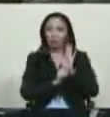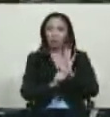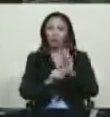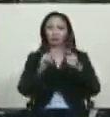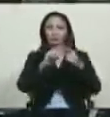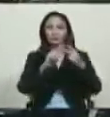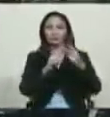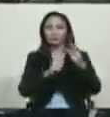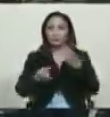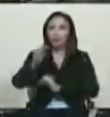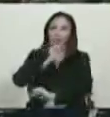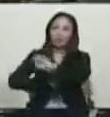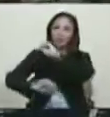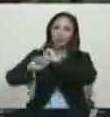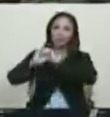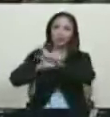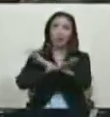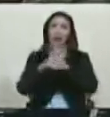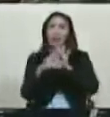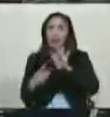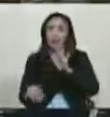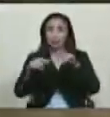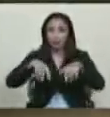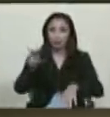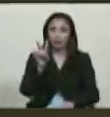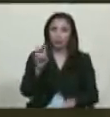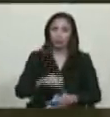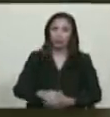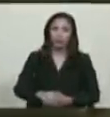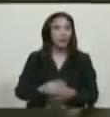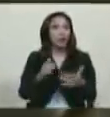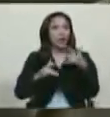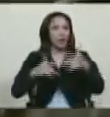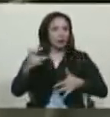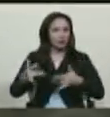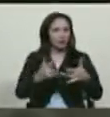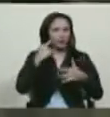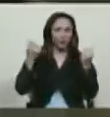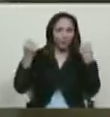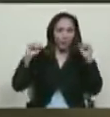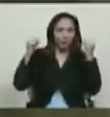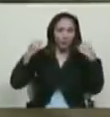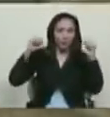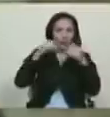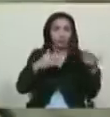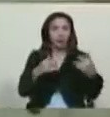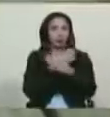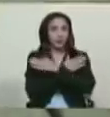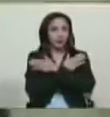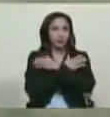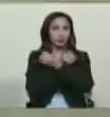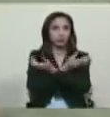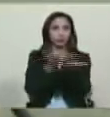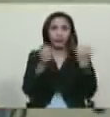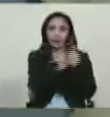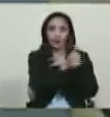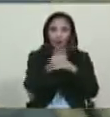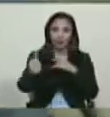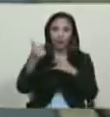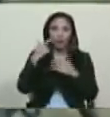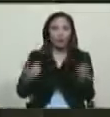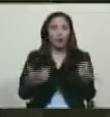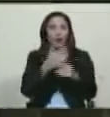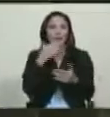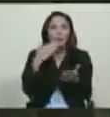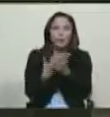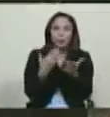en la defensa de los derechos de venezuela durante las maniobras felicitó a los oficiales y soldados que no recibieron las